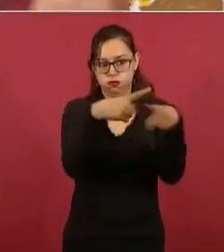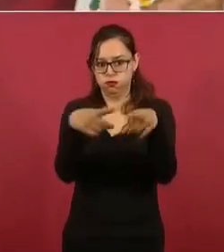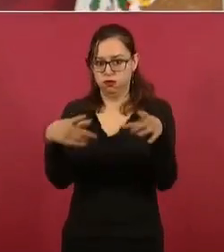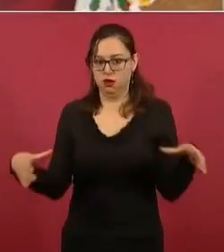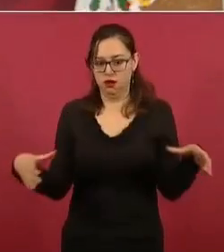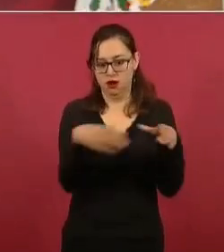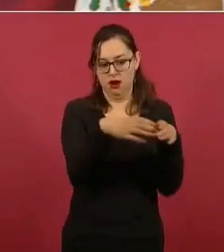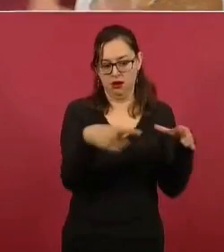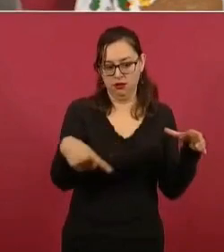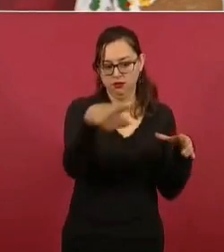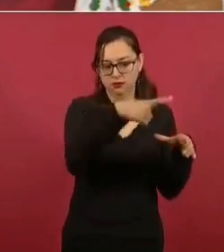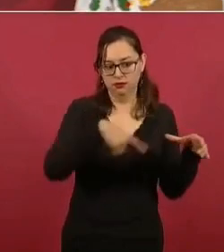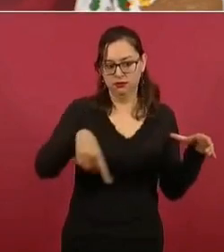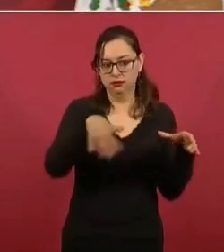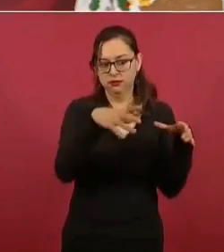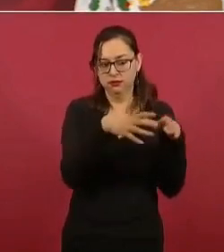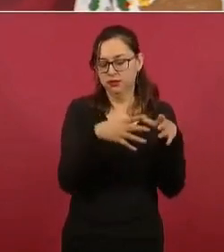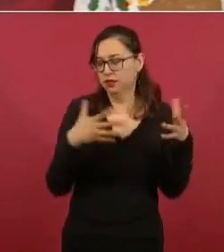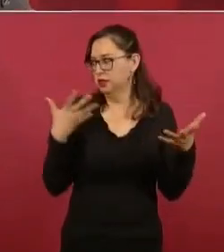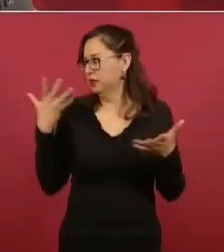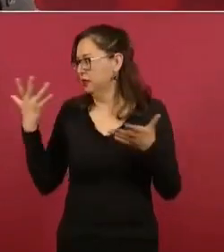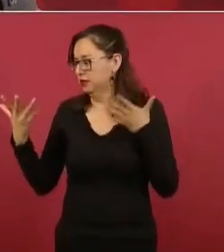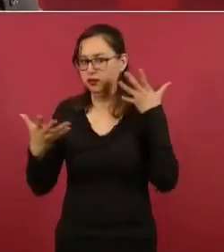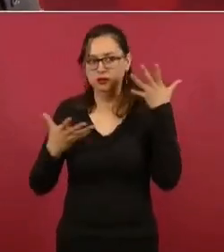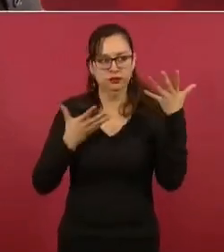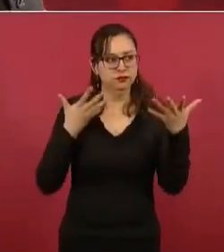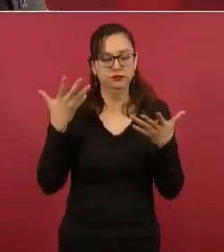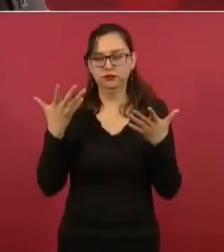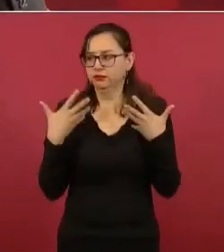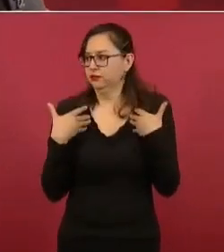que estaban al servicio